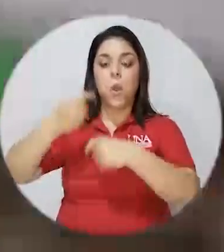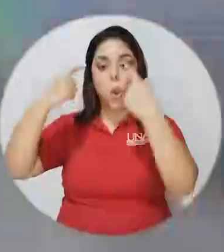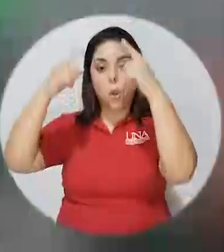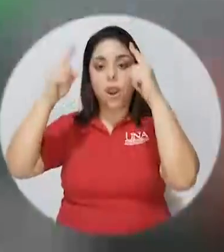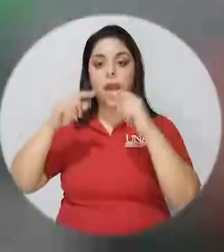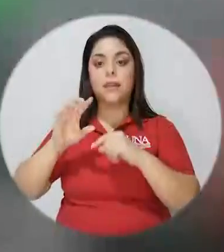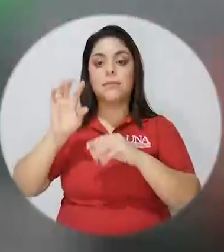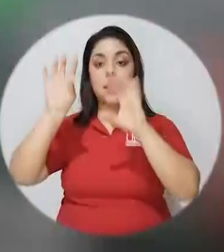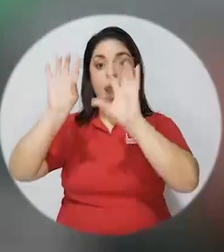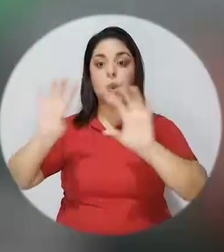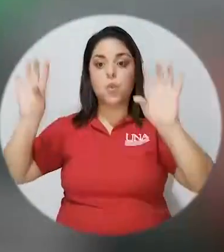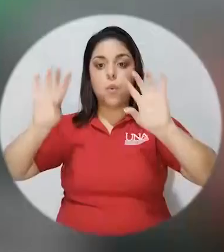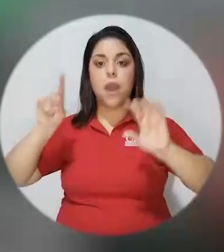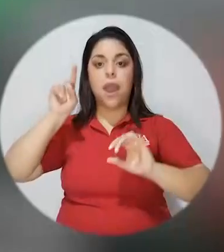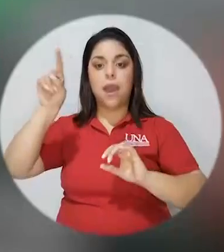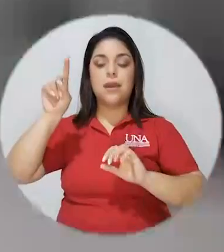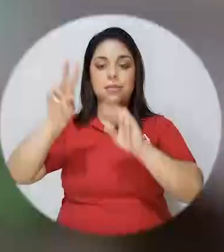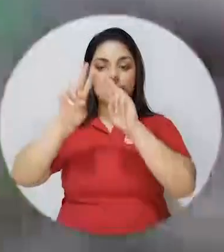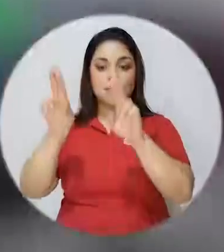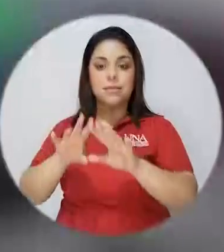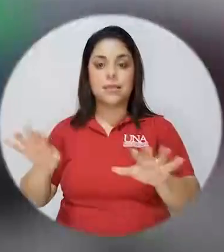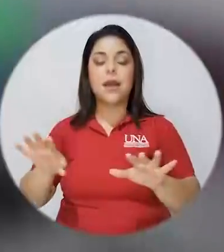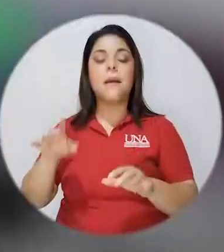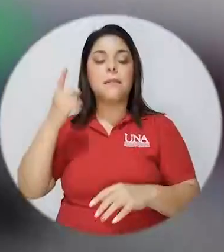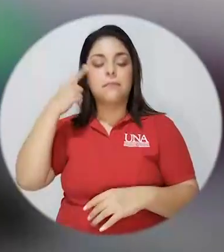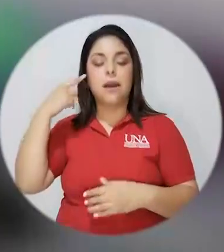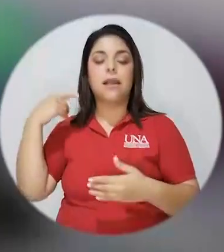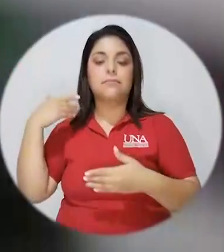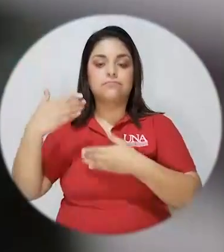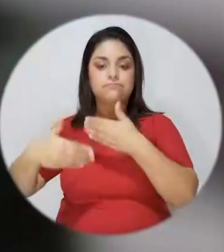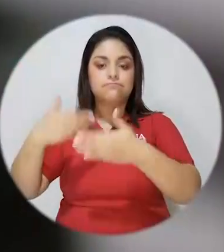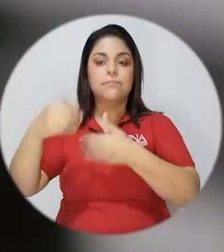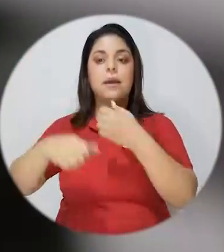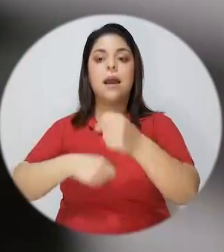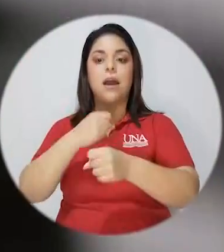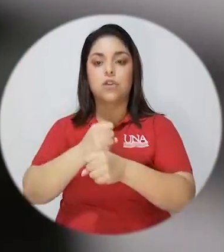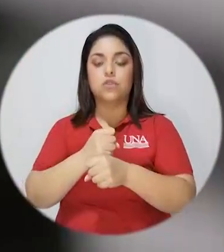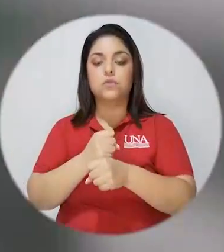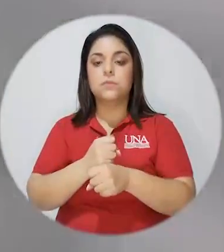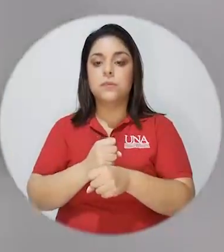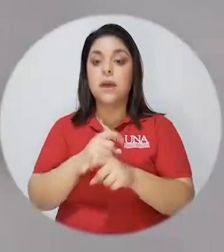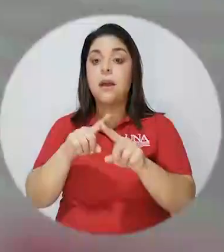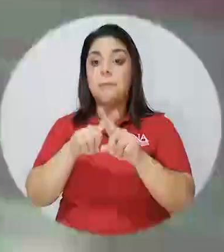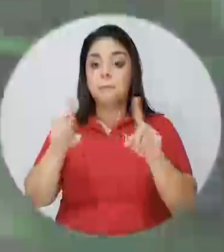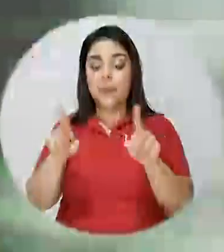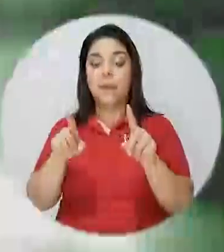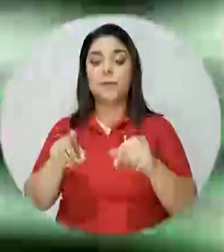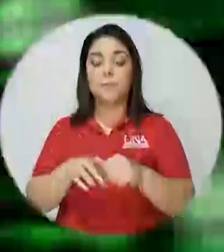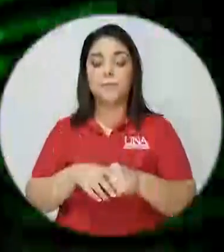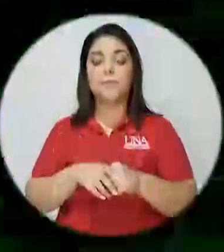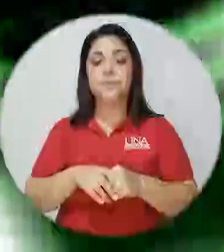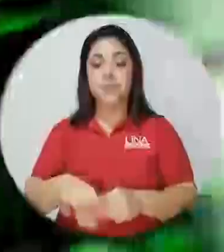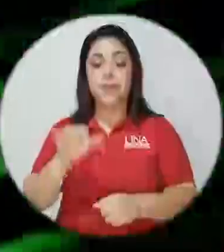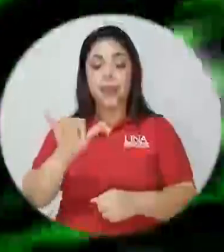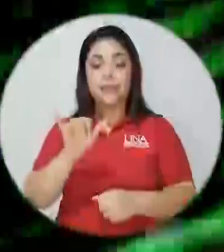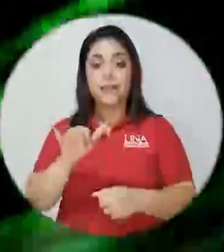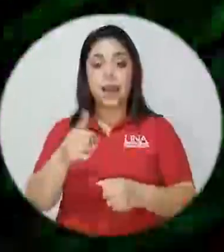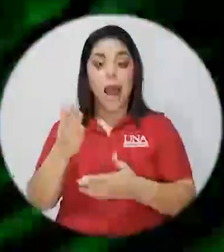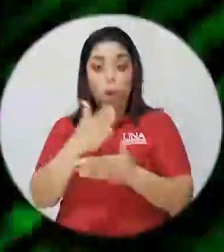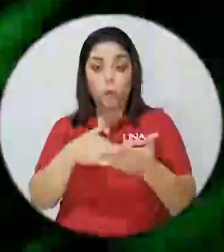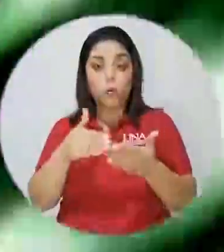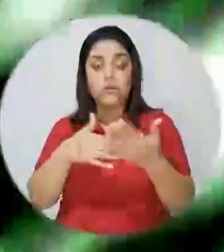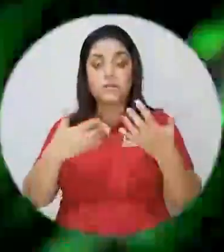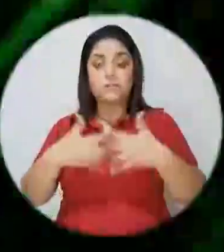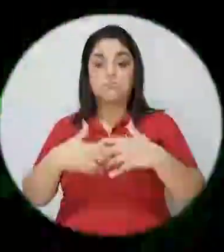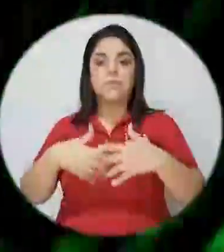nube a través de los años. Sin embargo, como estaba mencionando anteriormente, algunas empresas de estas ya habían hecho ese